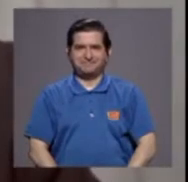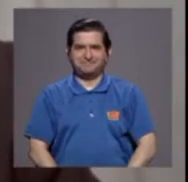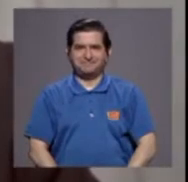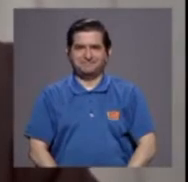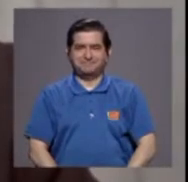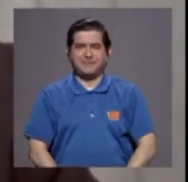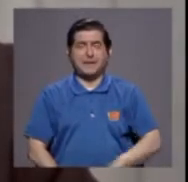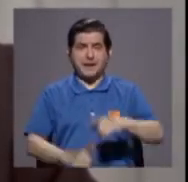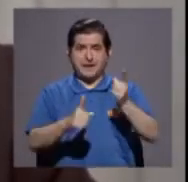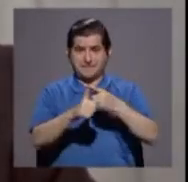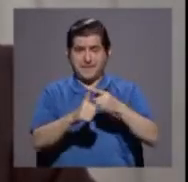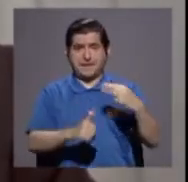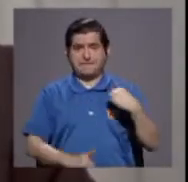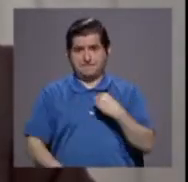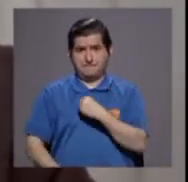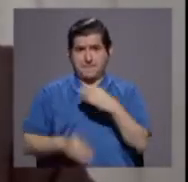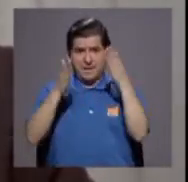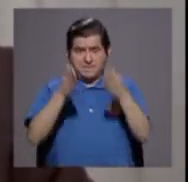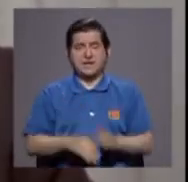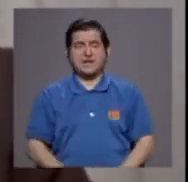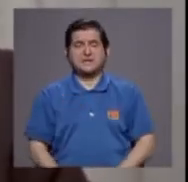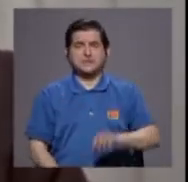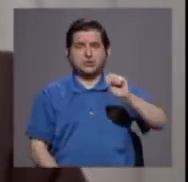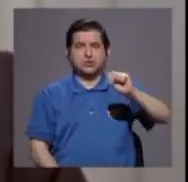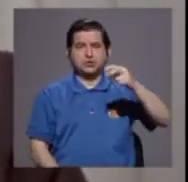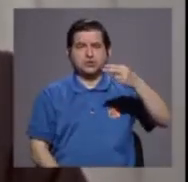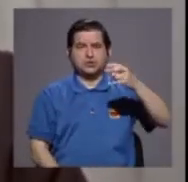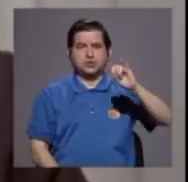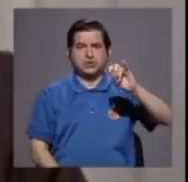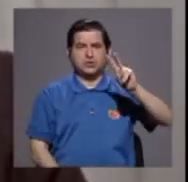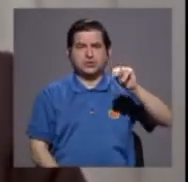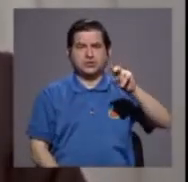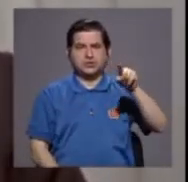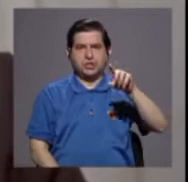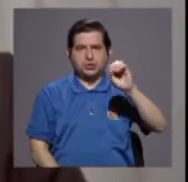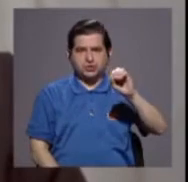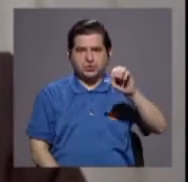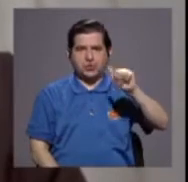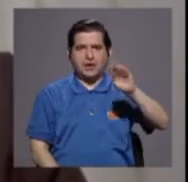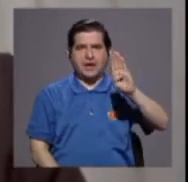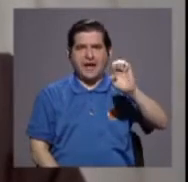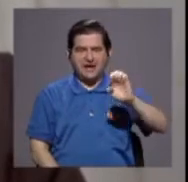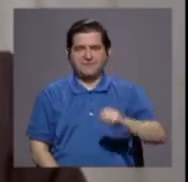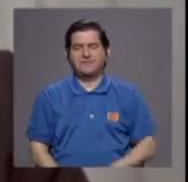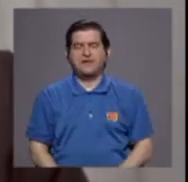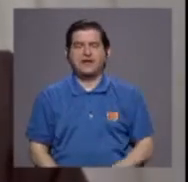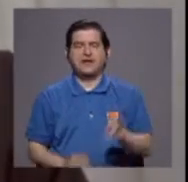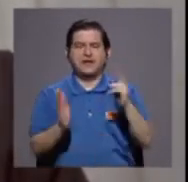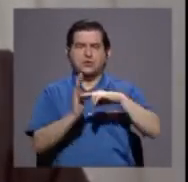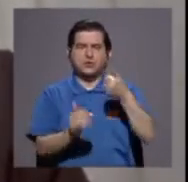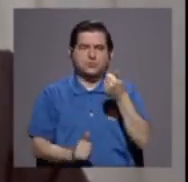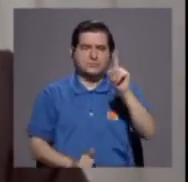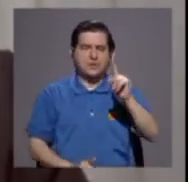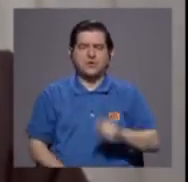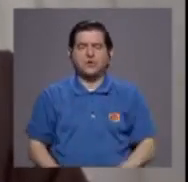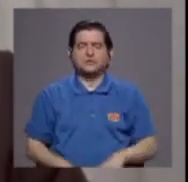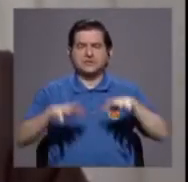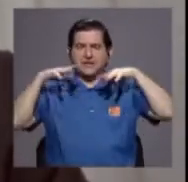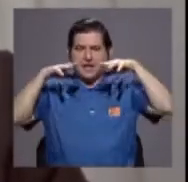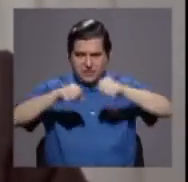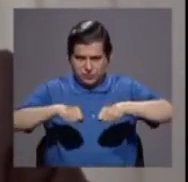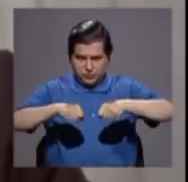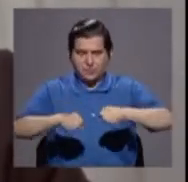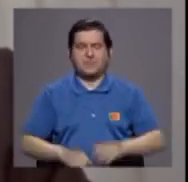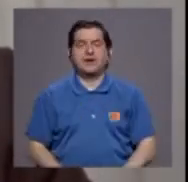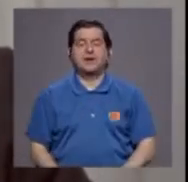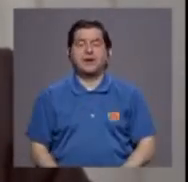El primer ministro Shinzo Abe llega al poder en 2011, en un momento en que